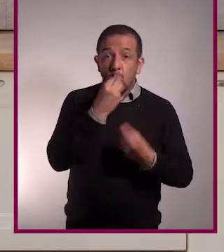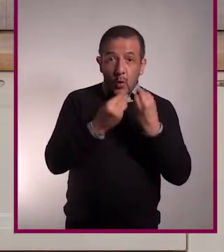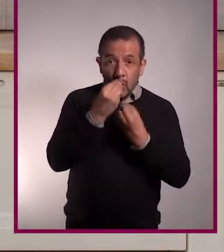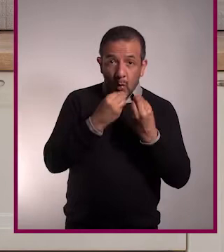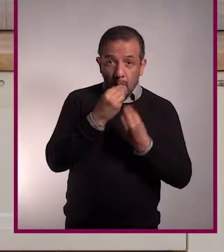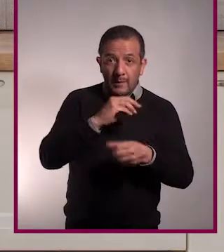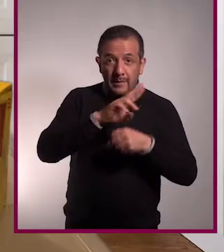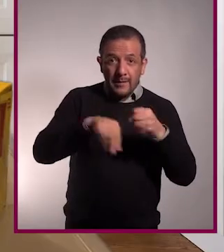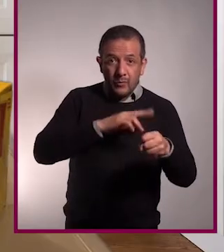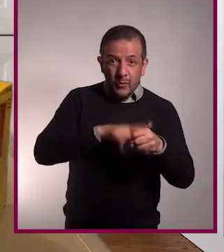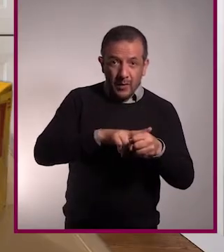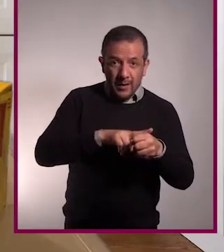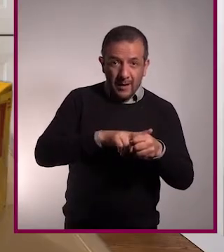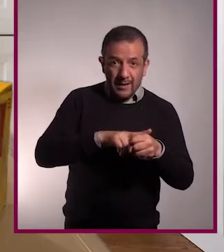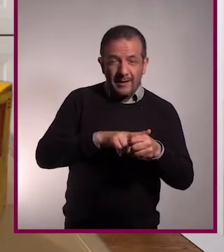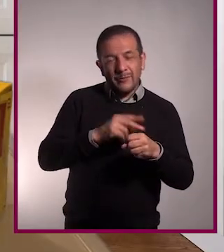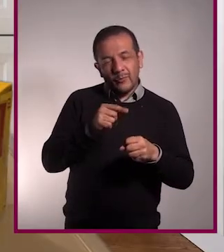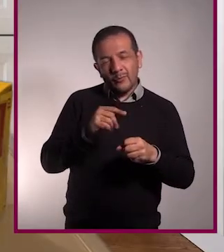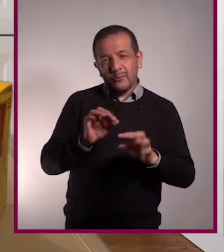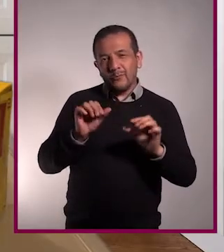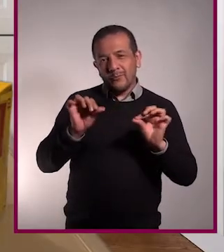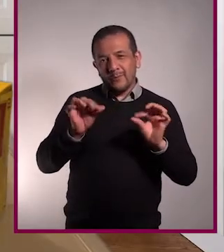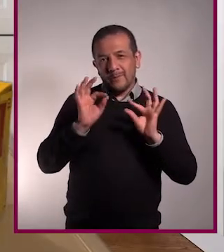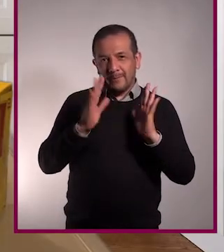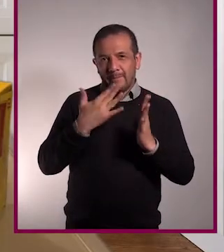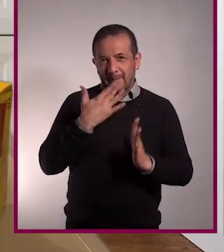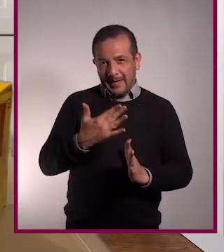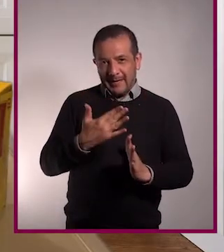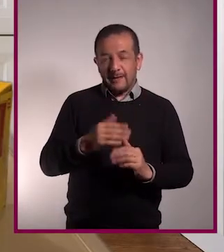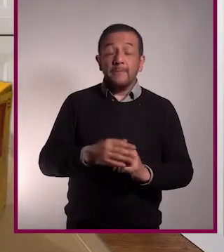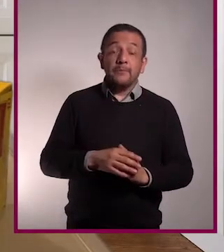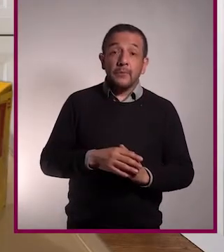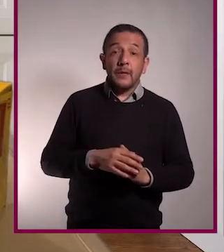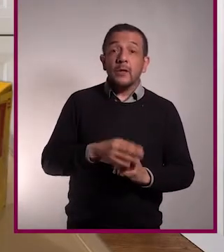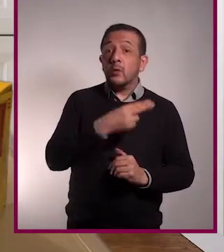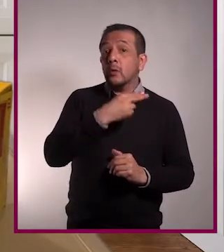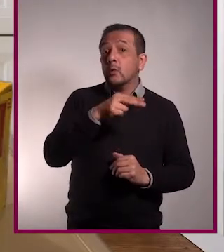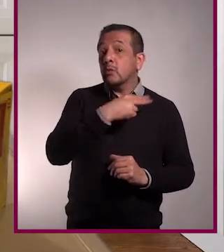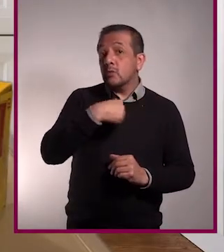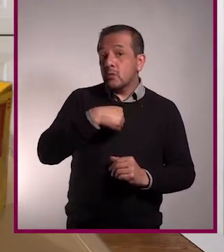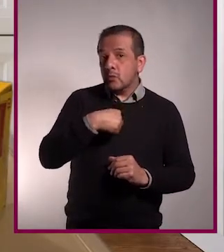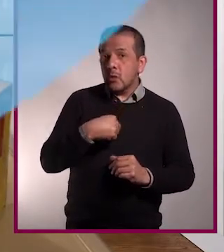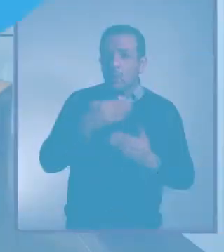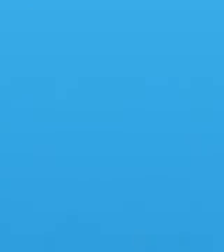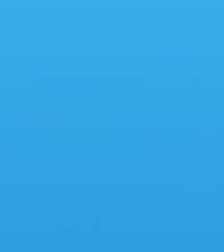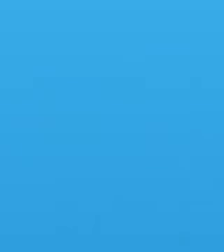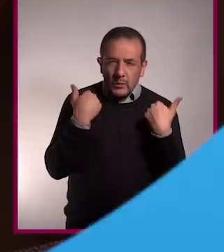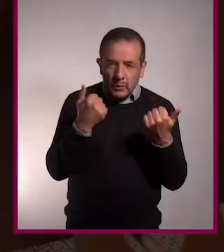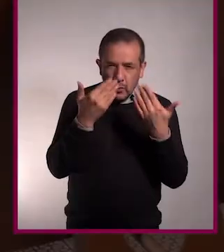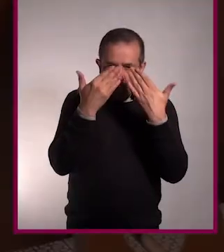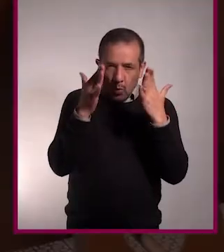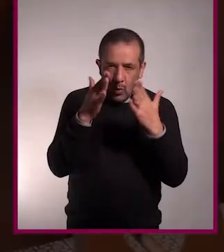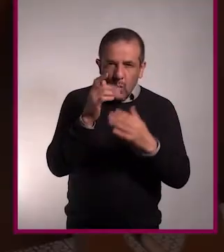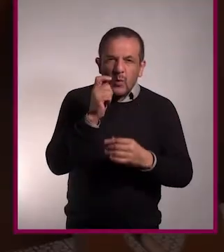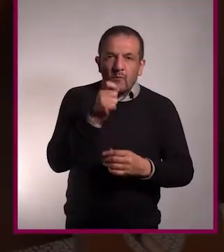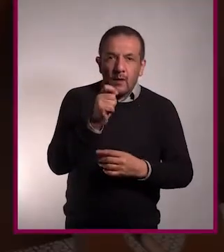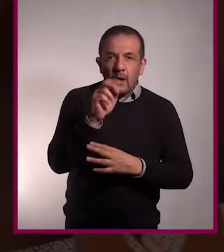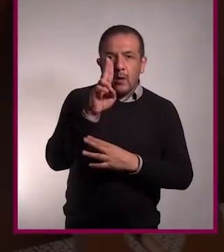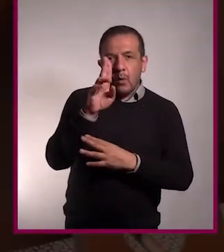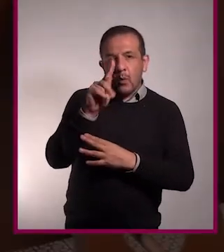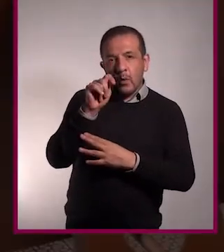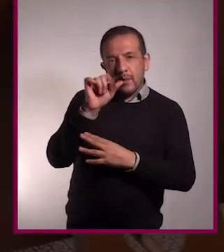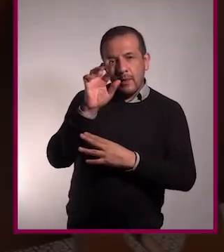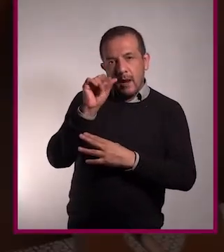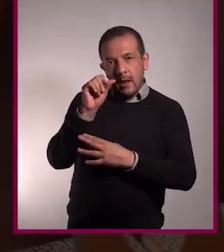sal, mayor salud. Si aparte le agregas a tu dieta alimentos naturales, ya estás del otro lado. Para ayudarnos